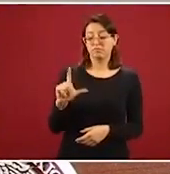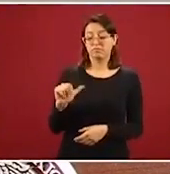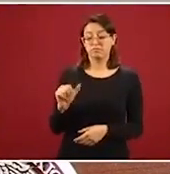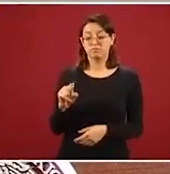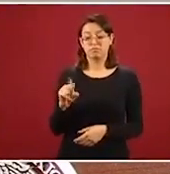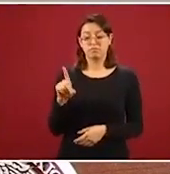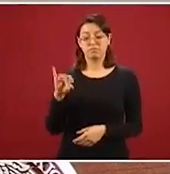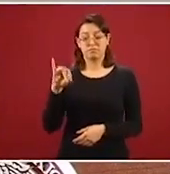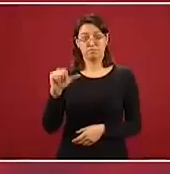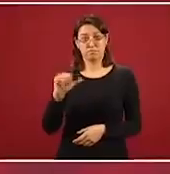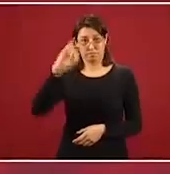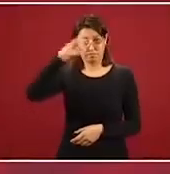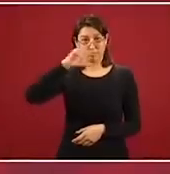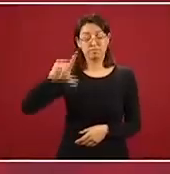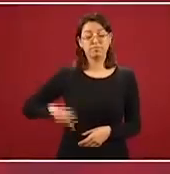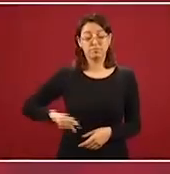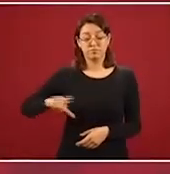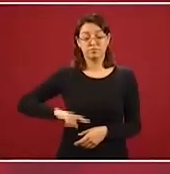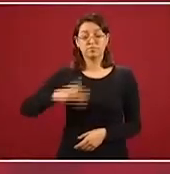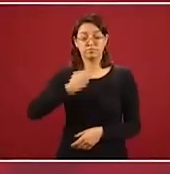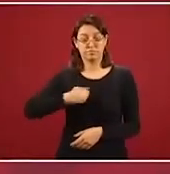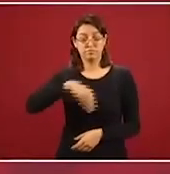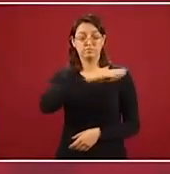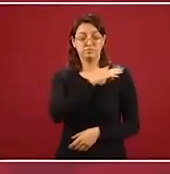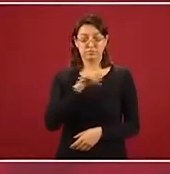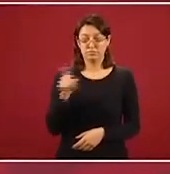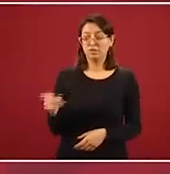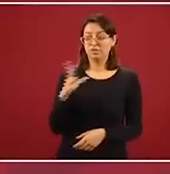y aquí está también